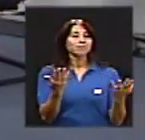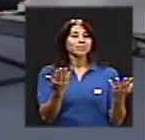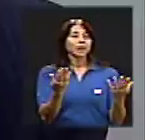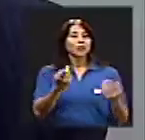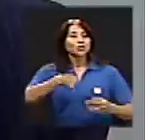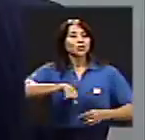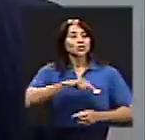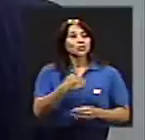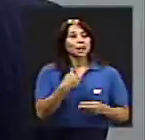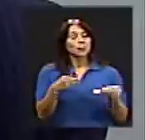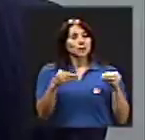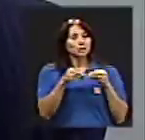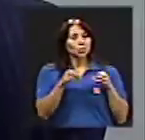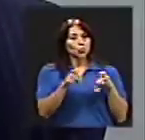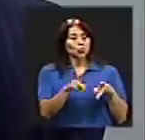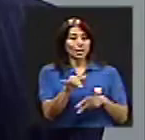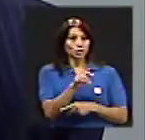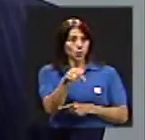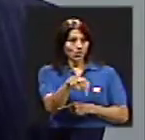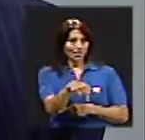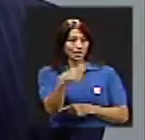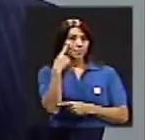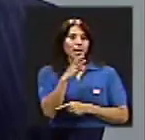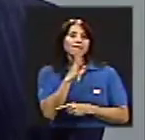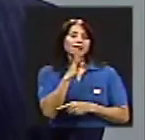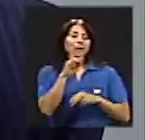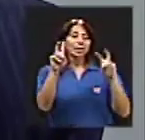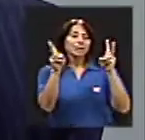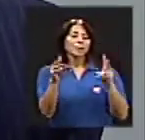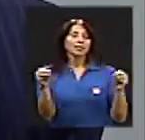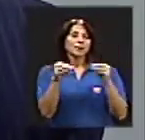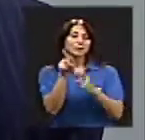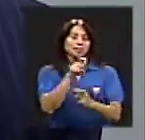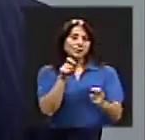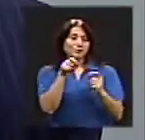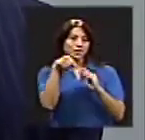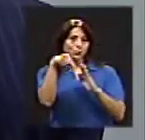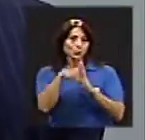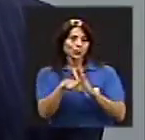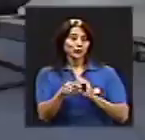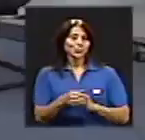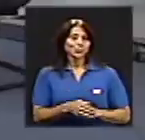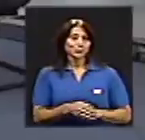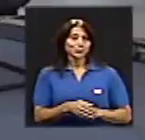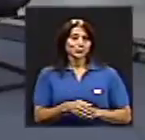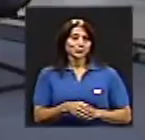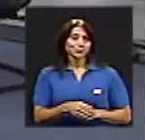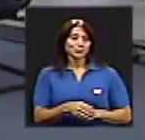tengamos más oportunidades como esta para hablar sobre temas mucho más específicos de las áreas.